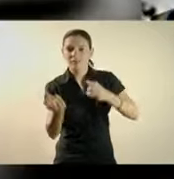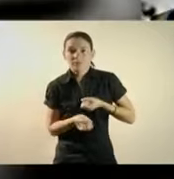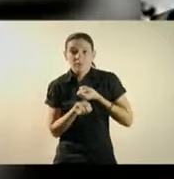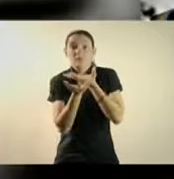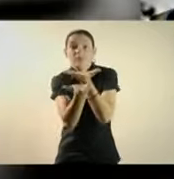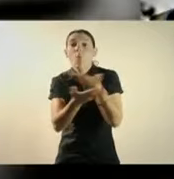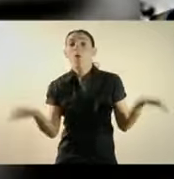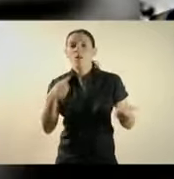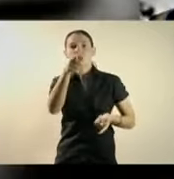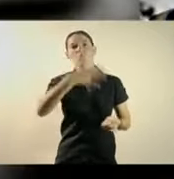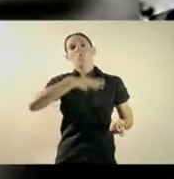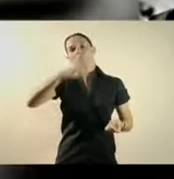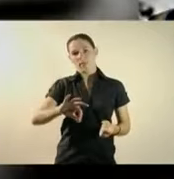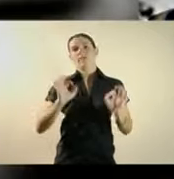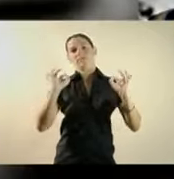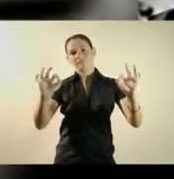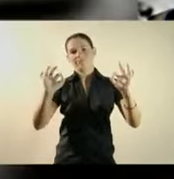puedes.